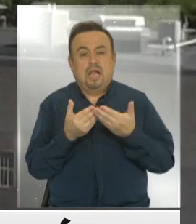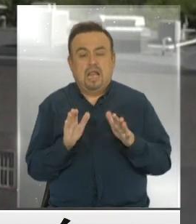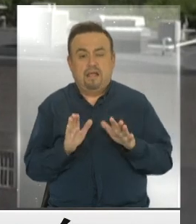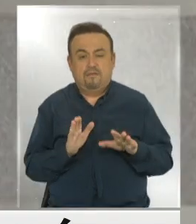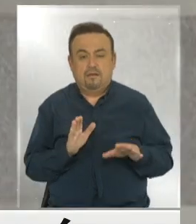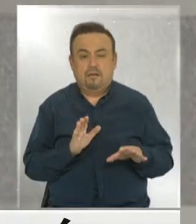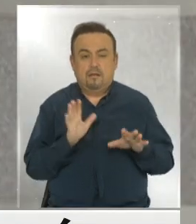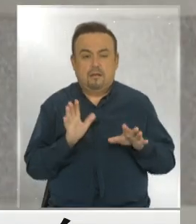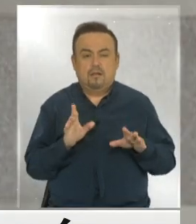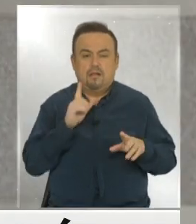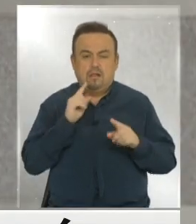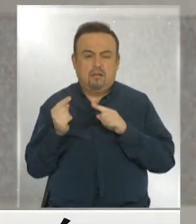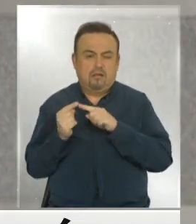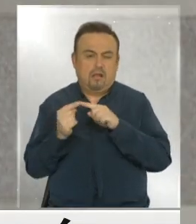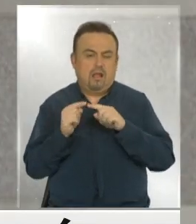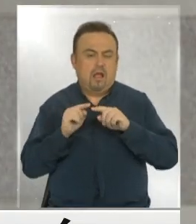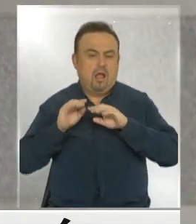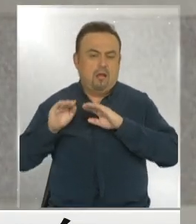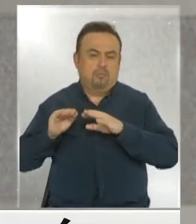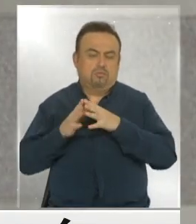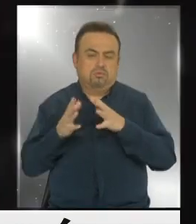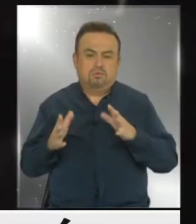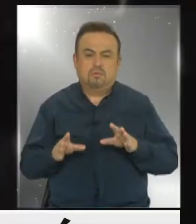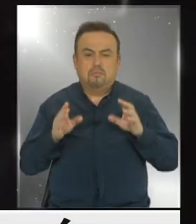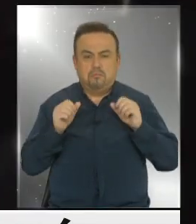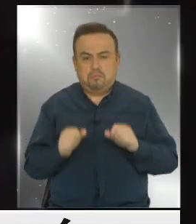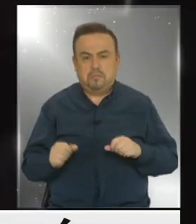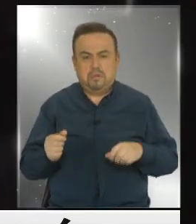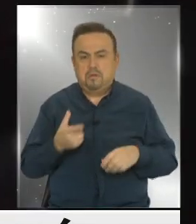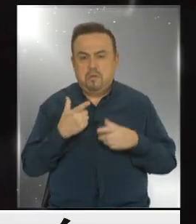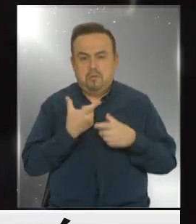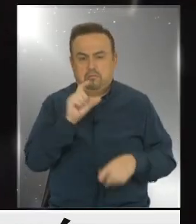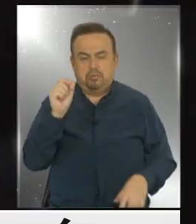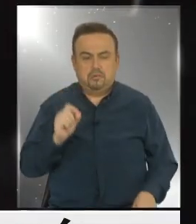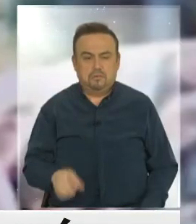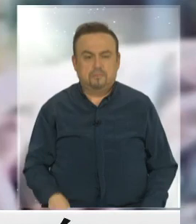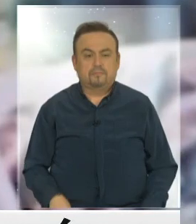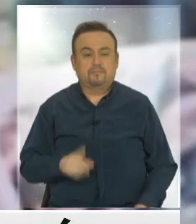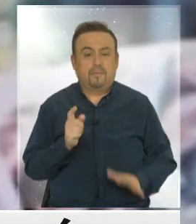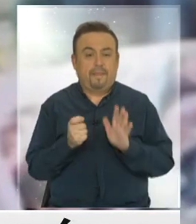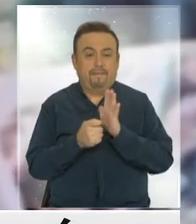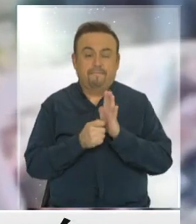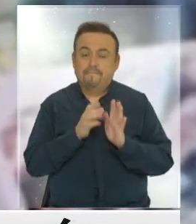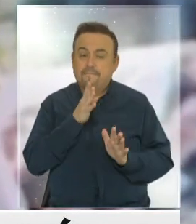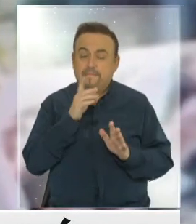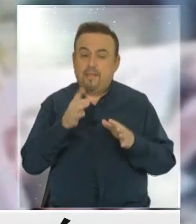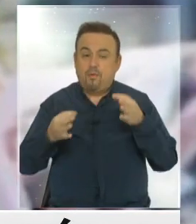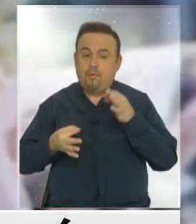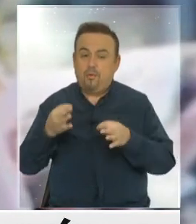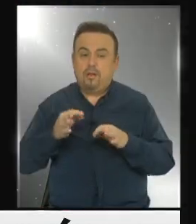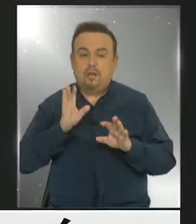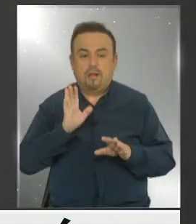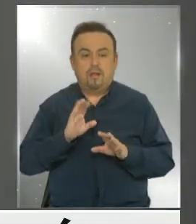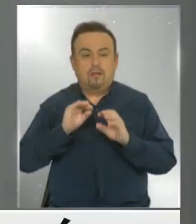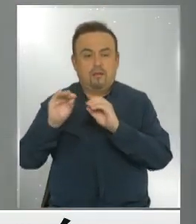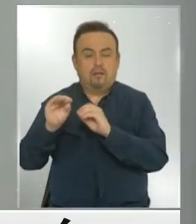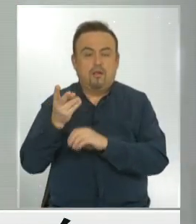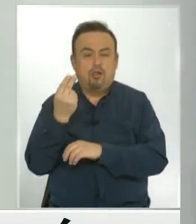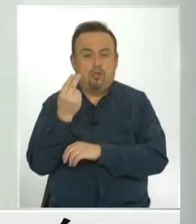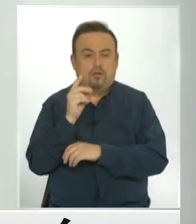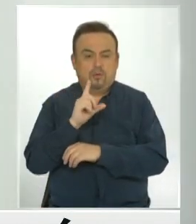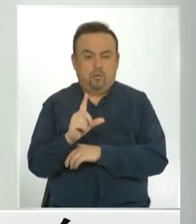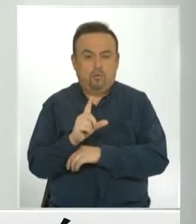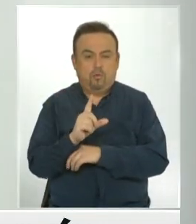condicional. Que tiene una red de contacto y red de apoyo que efectivamente podría hacer ella huir. Sí. Mm. La fecha tentativa del juicio se ha fijado para el 12